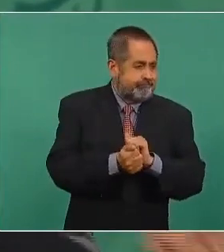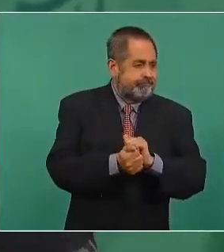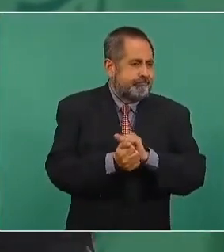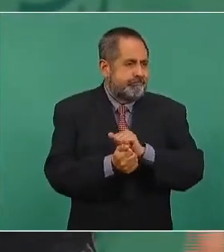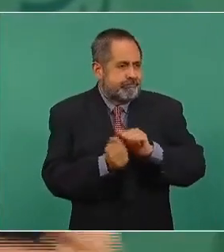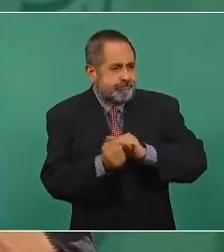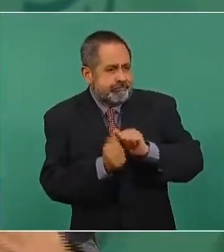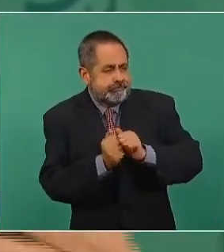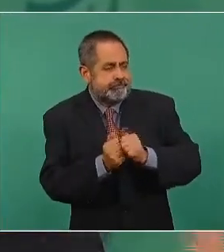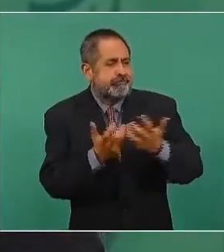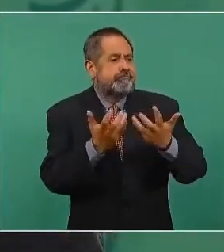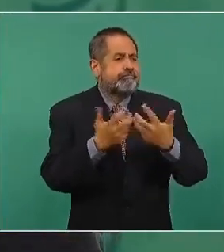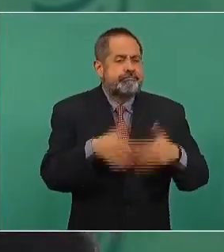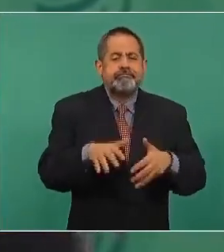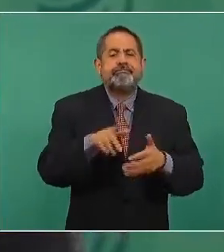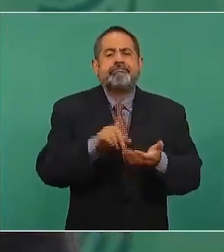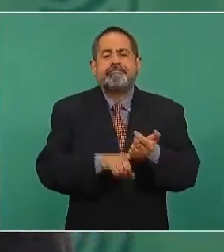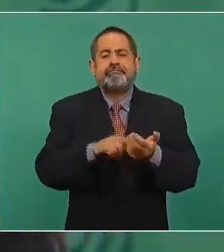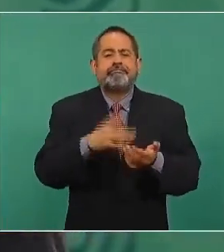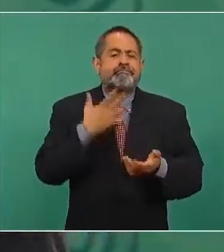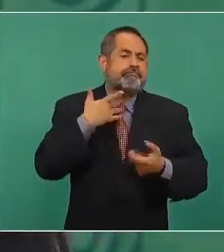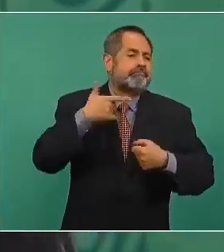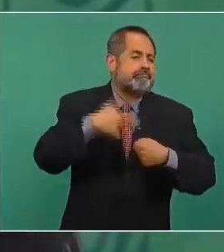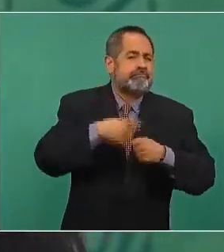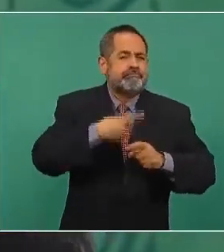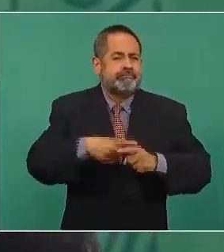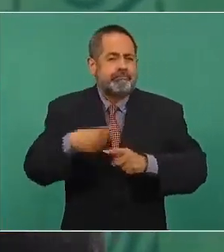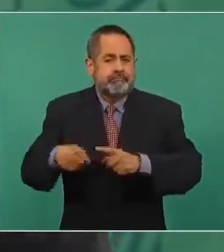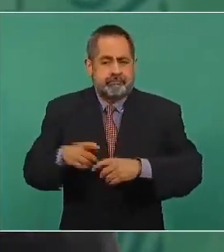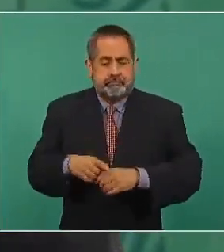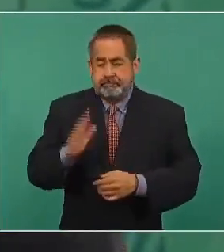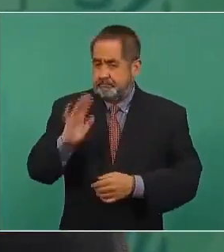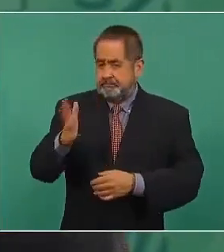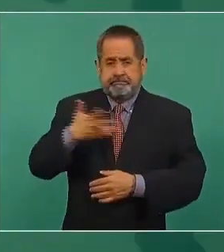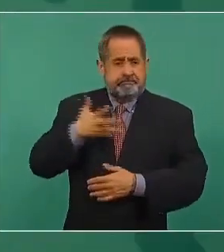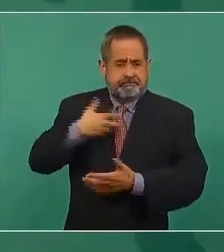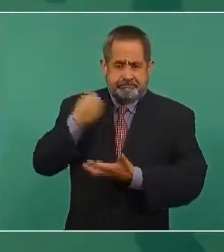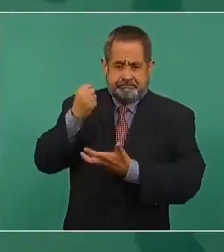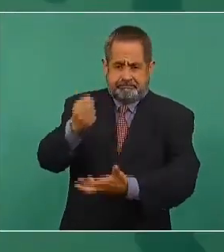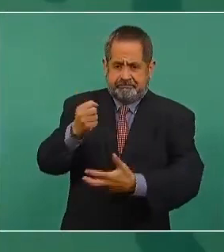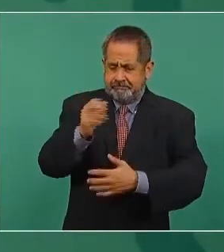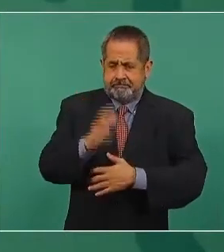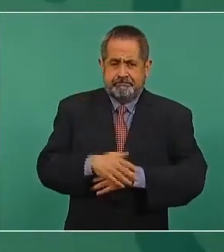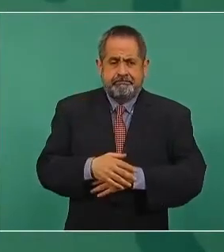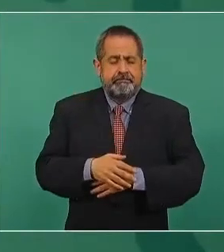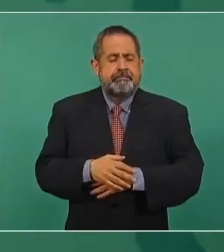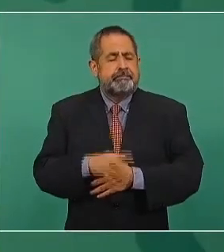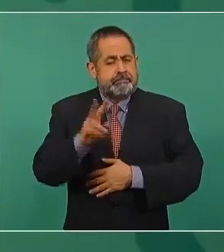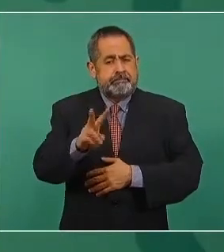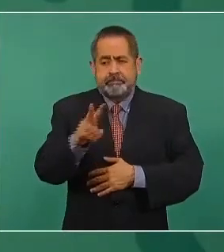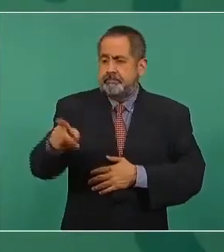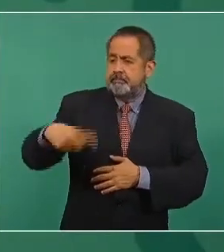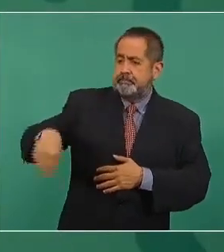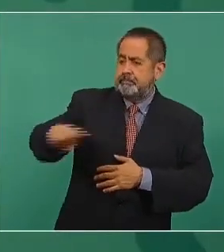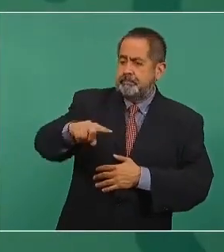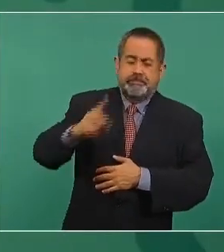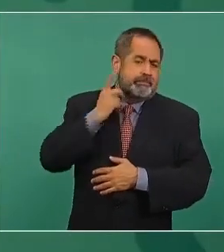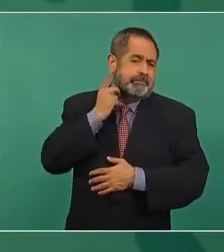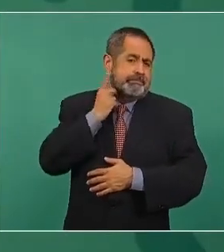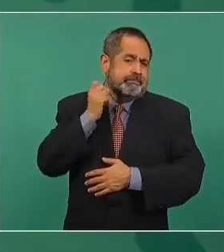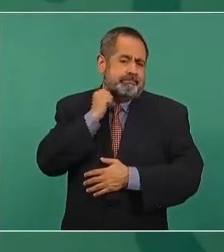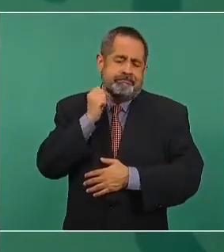cuenta con este presupuesto. Yo agradezco mucho a los